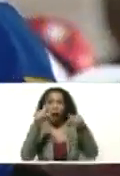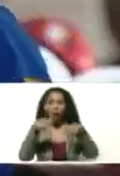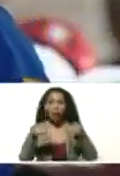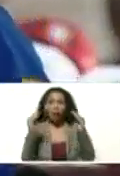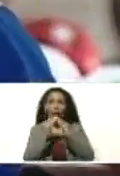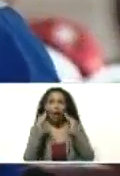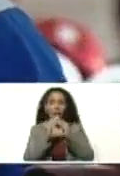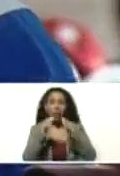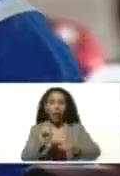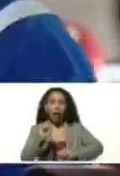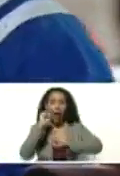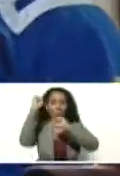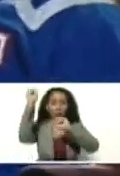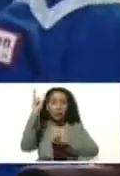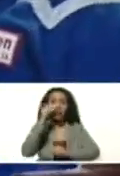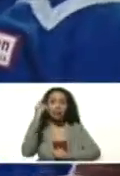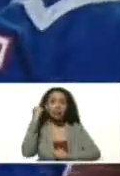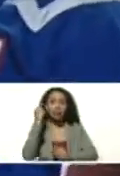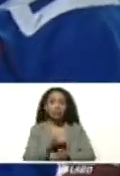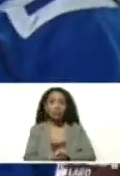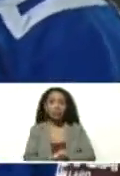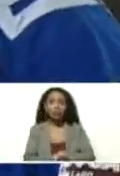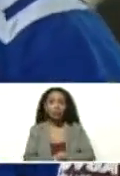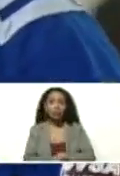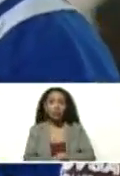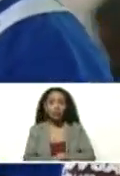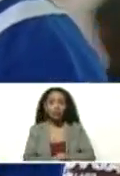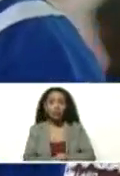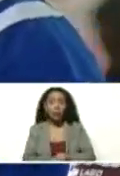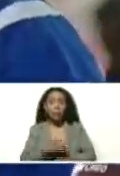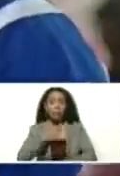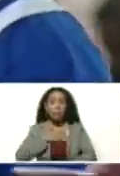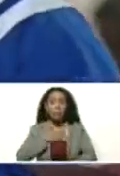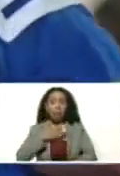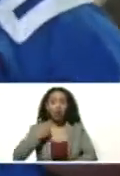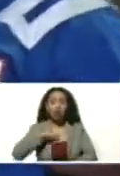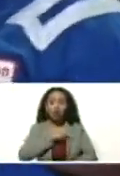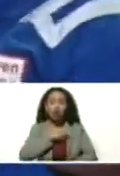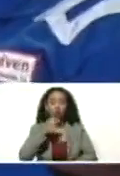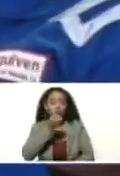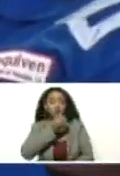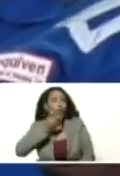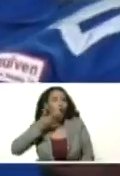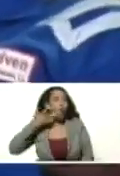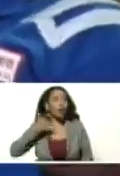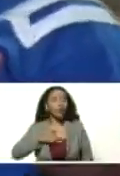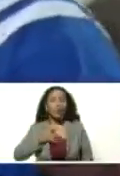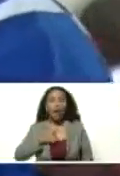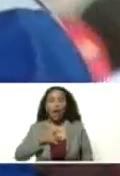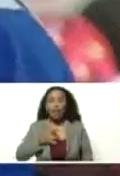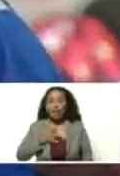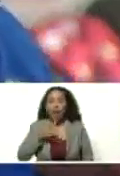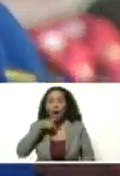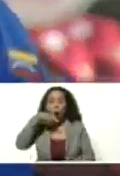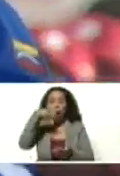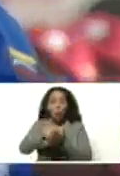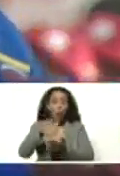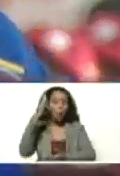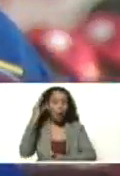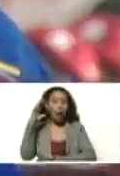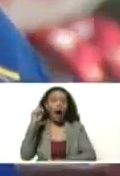de héroes y heroínas. Es un orgullo para nosotros traerlo a este complejo con nombre de mujer, Ana